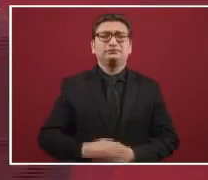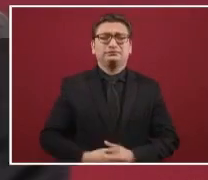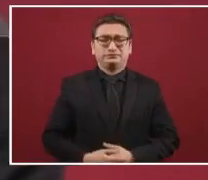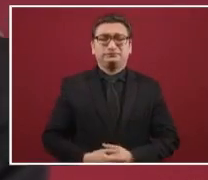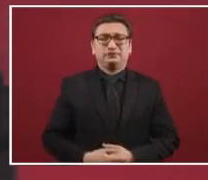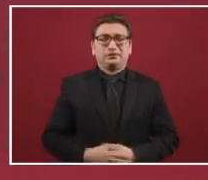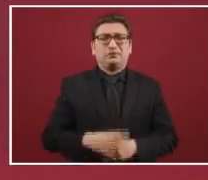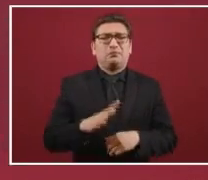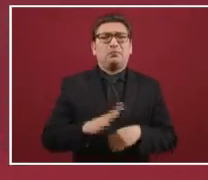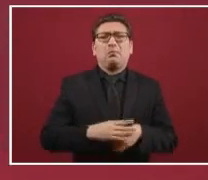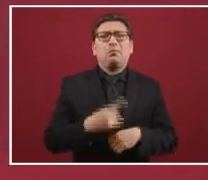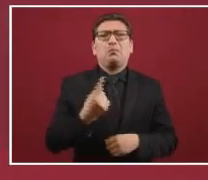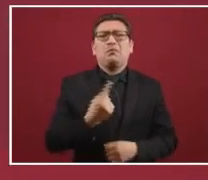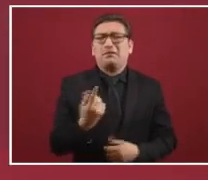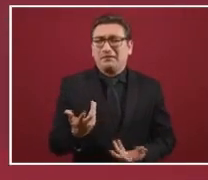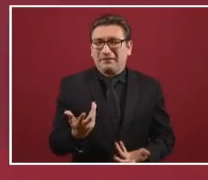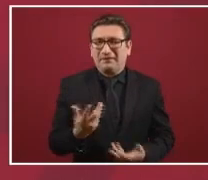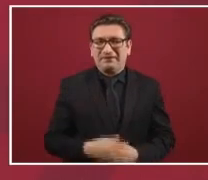porque no pasa